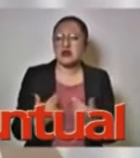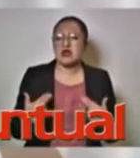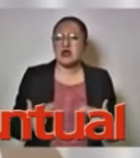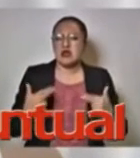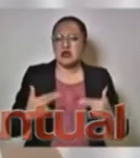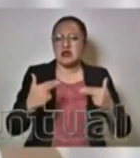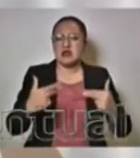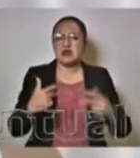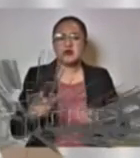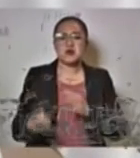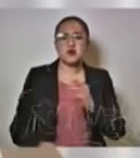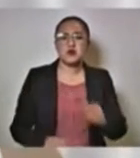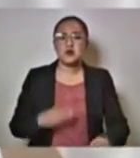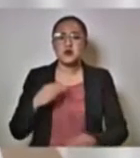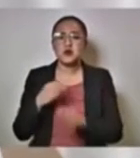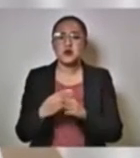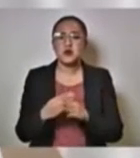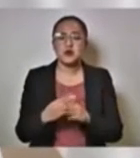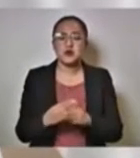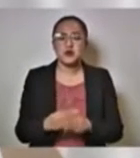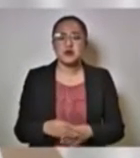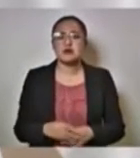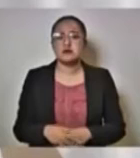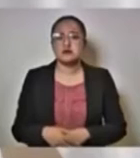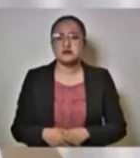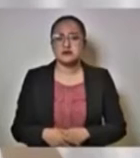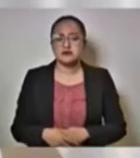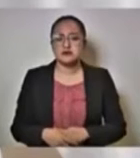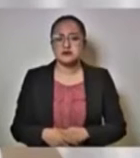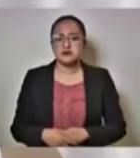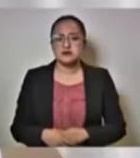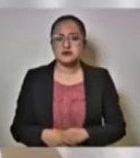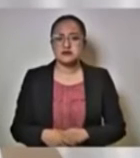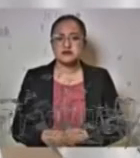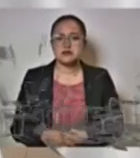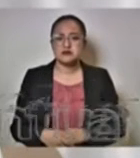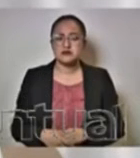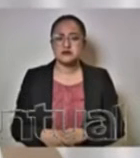el mundo en el mundo muchachos